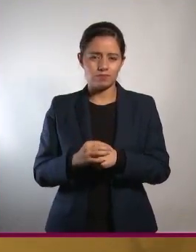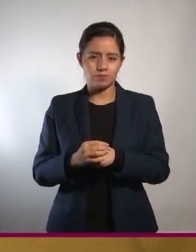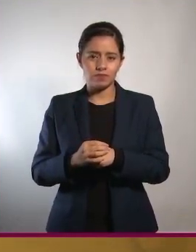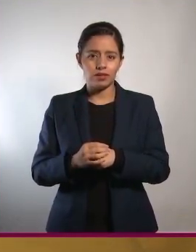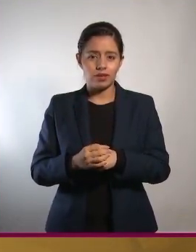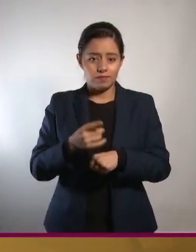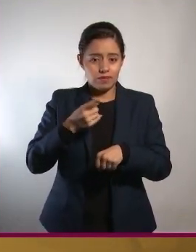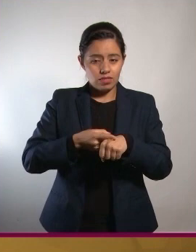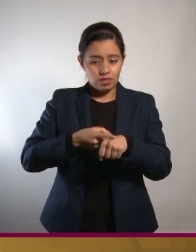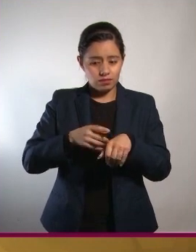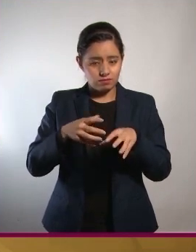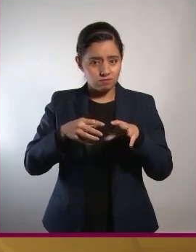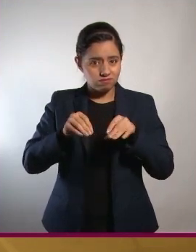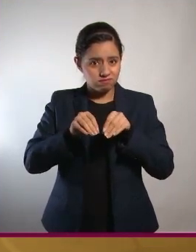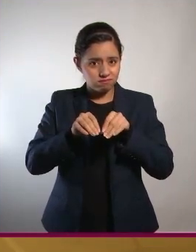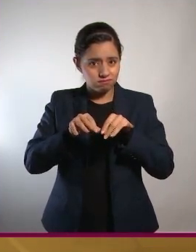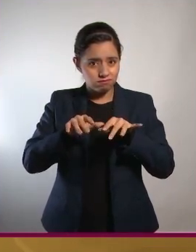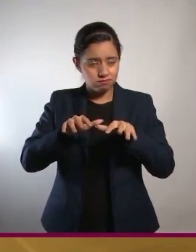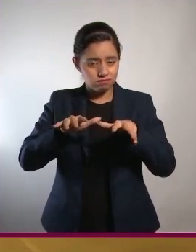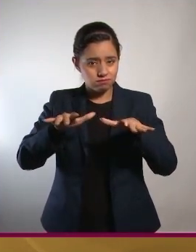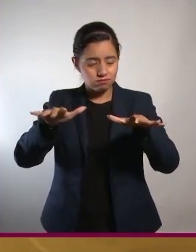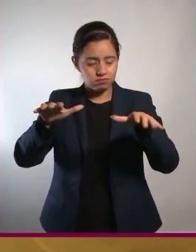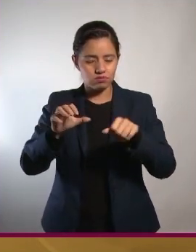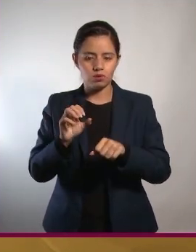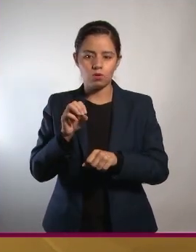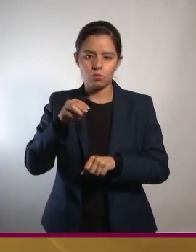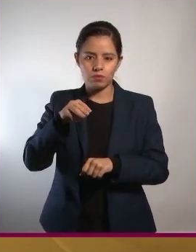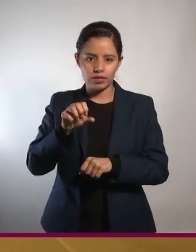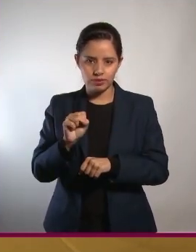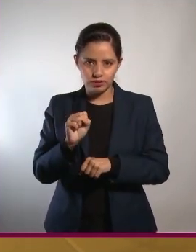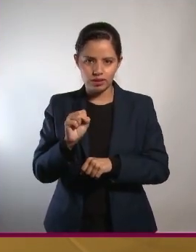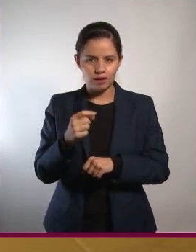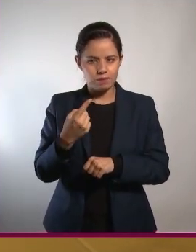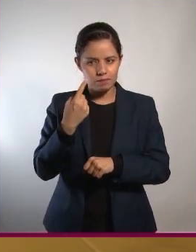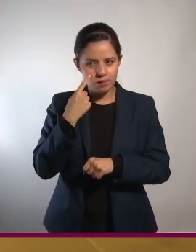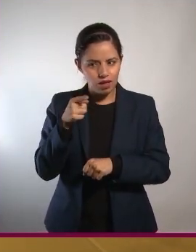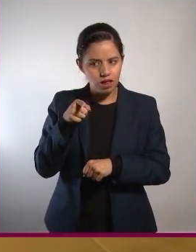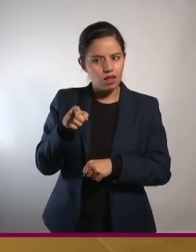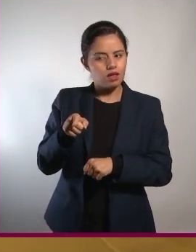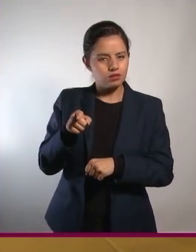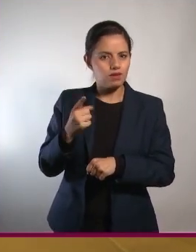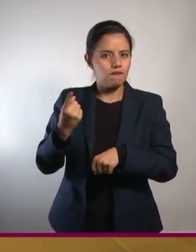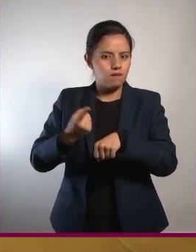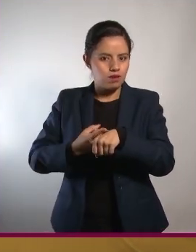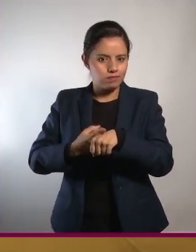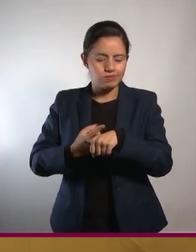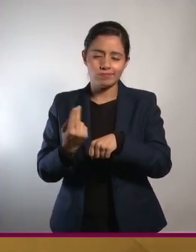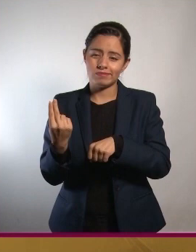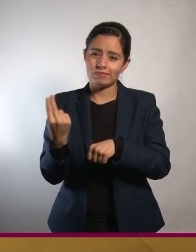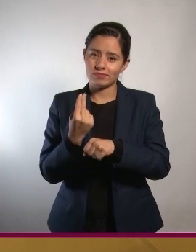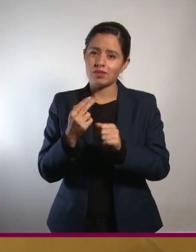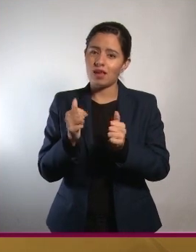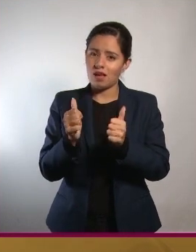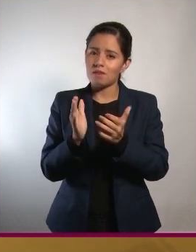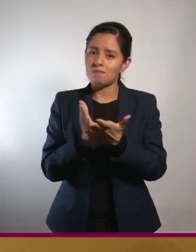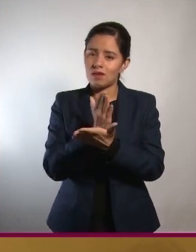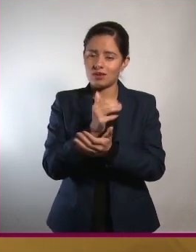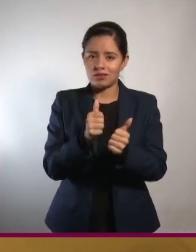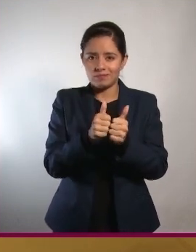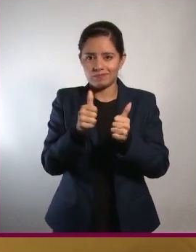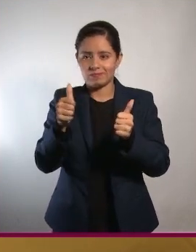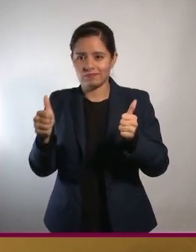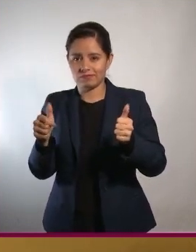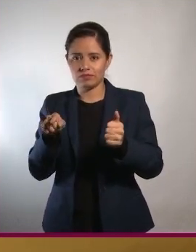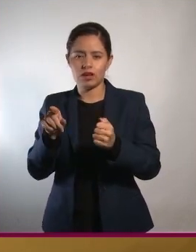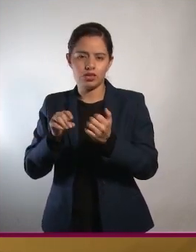continúa propagándose, la OMS recomienda que todos los casos confirmados por laboratorio sean aislados y atendidos en un centro de atención médica cuando